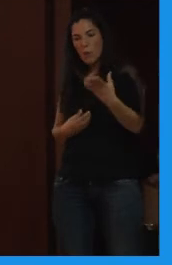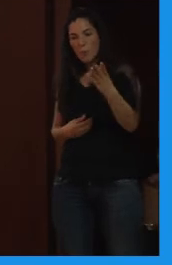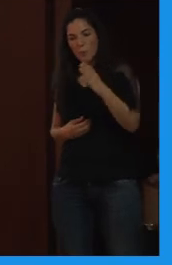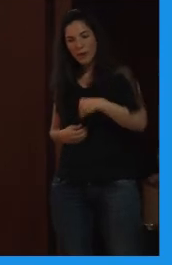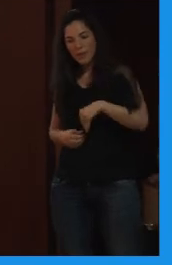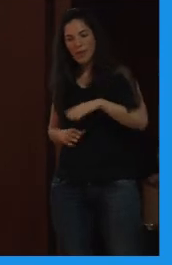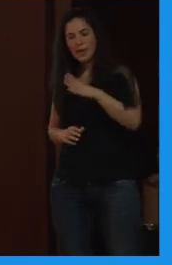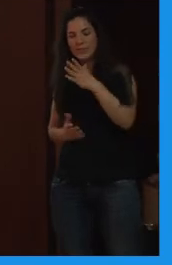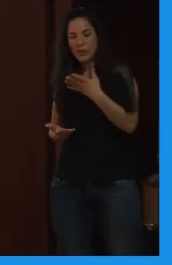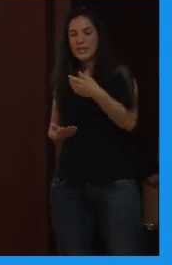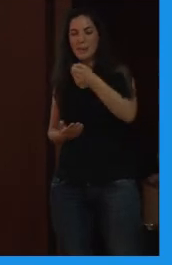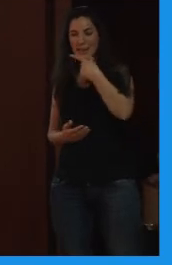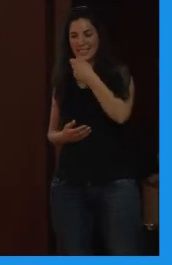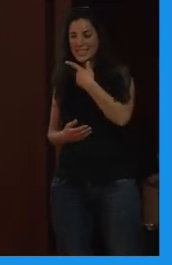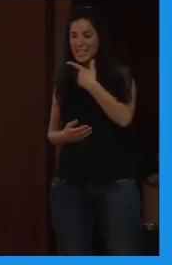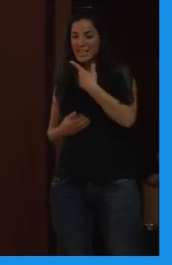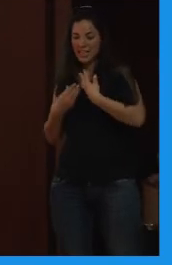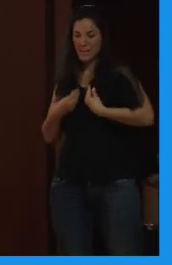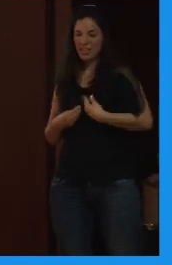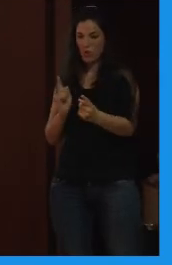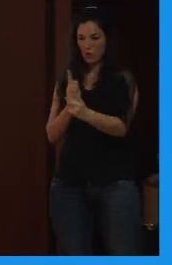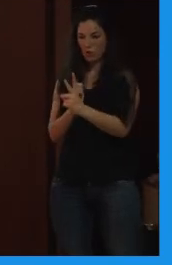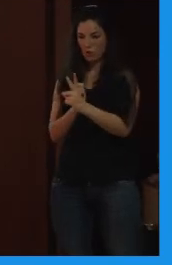esa problemática que no se soluciona del dolor.